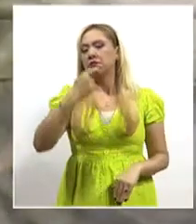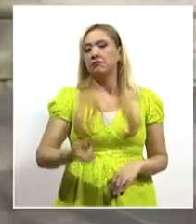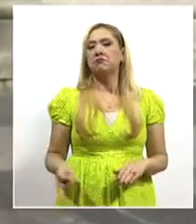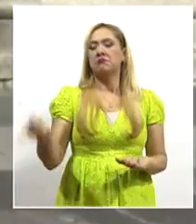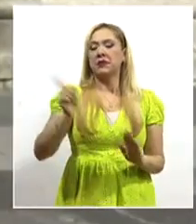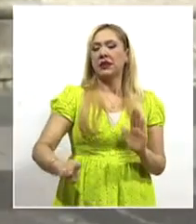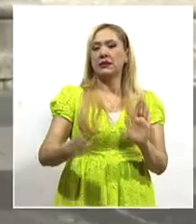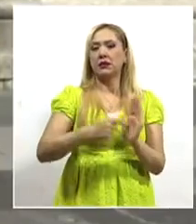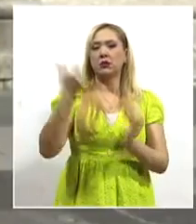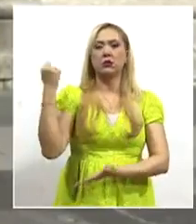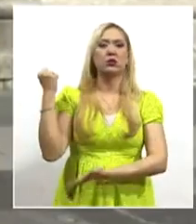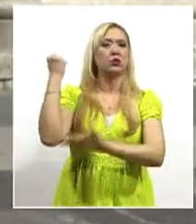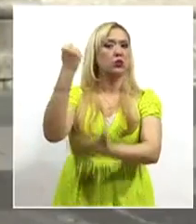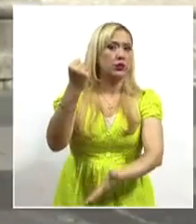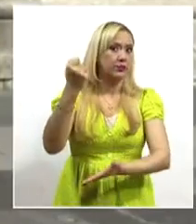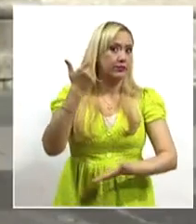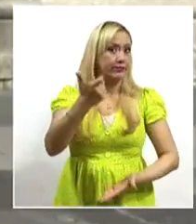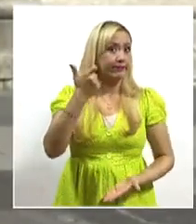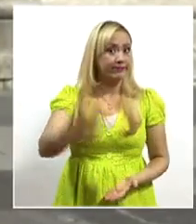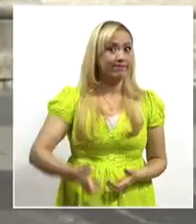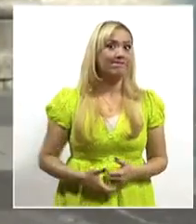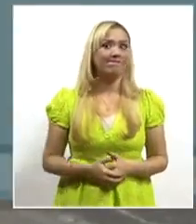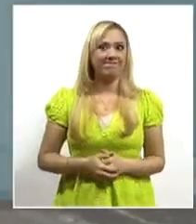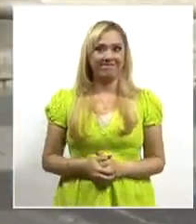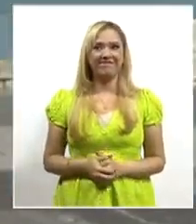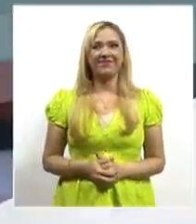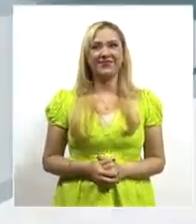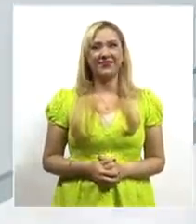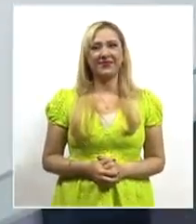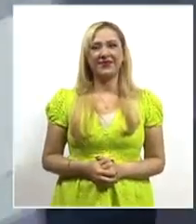establecidos en el presupuesto correspondiente.